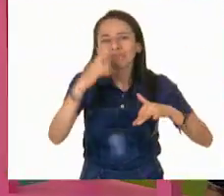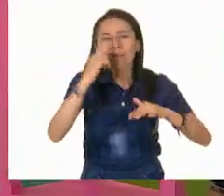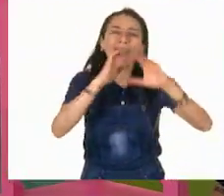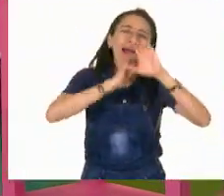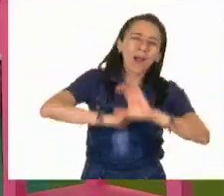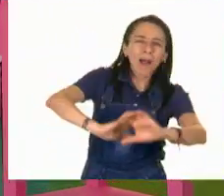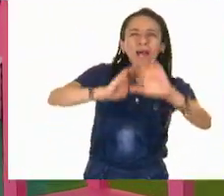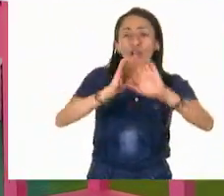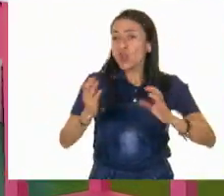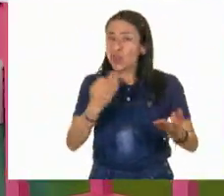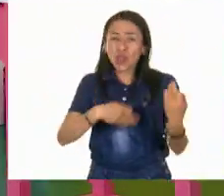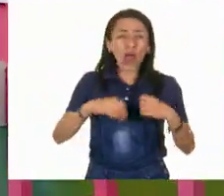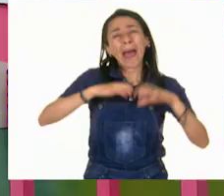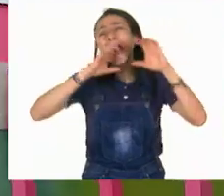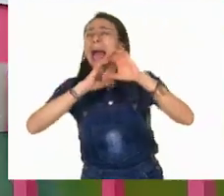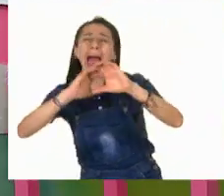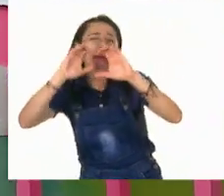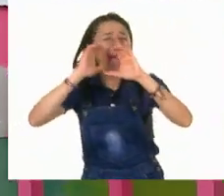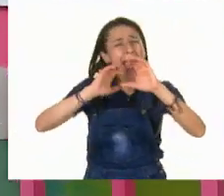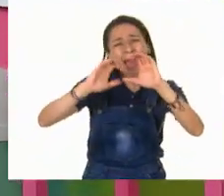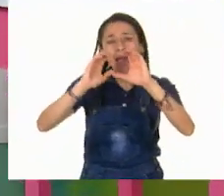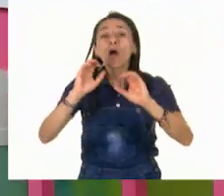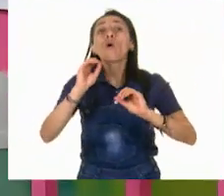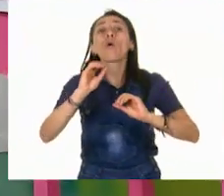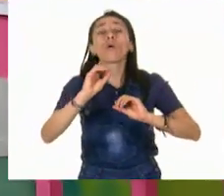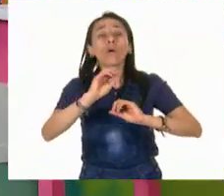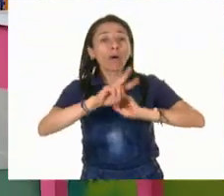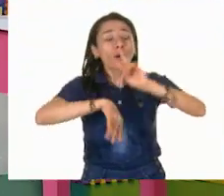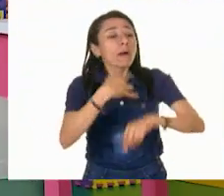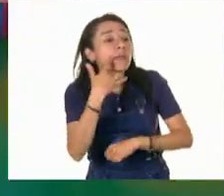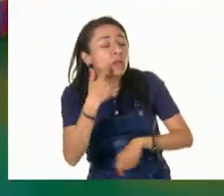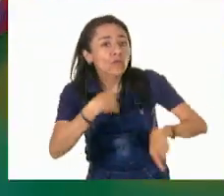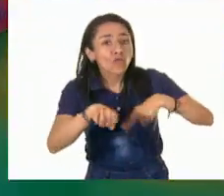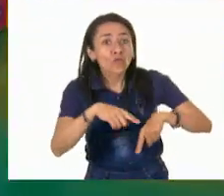juntas, o cuando van al fútbol y su equipo favorito mete un